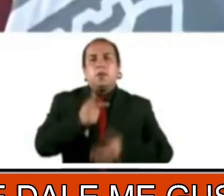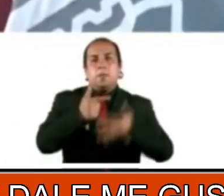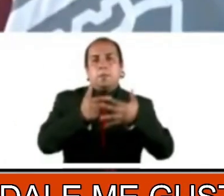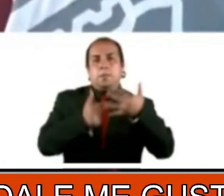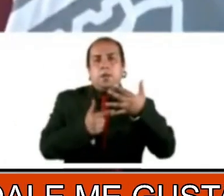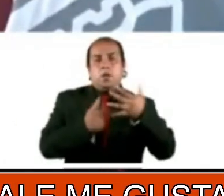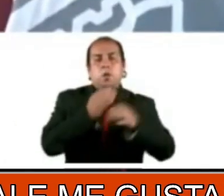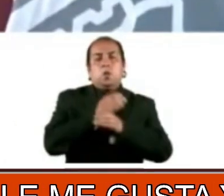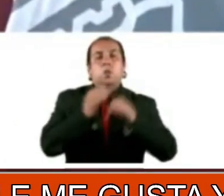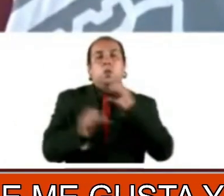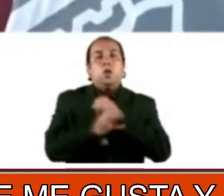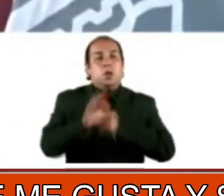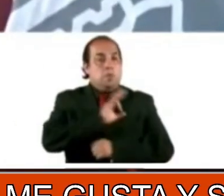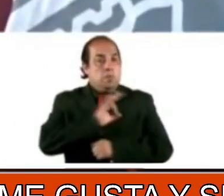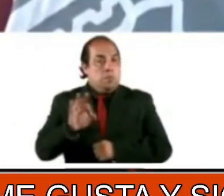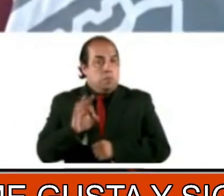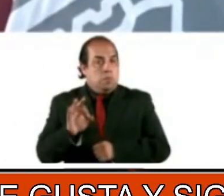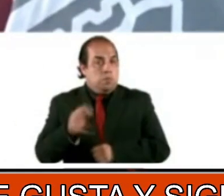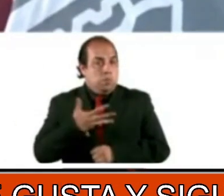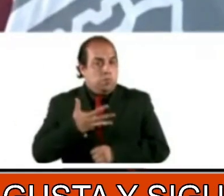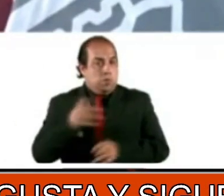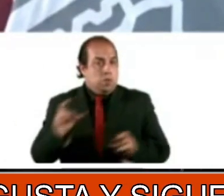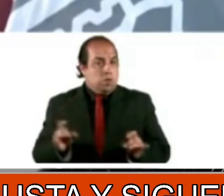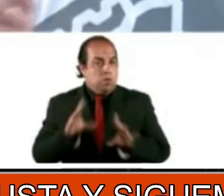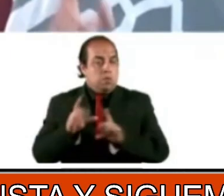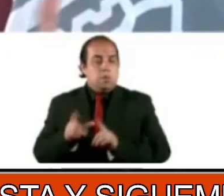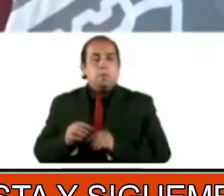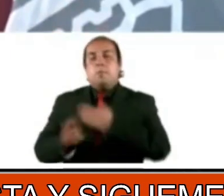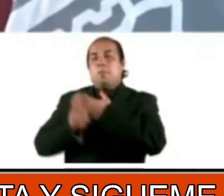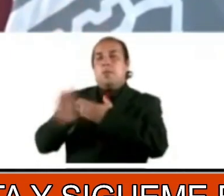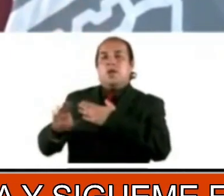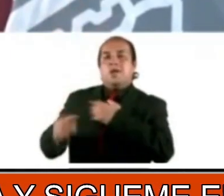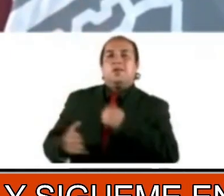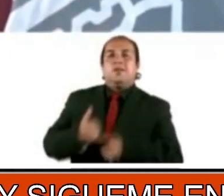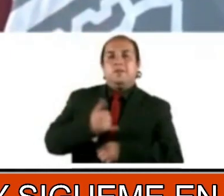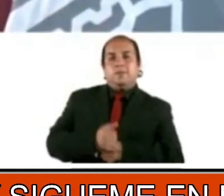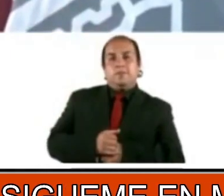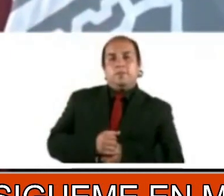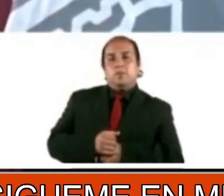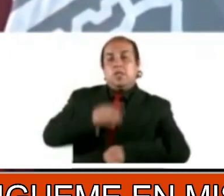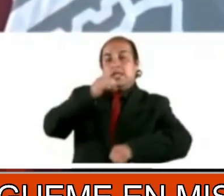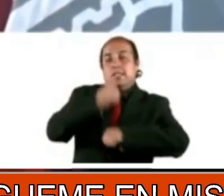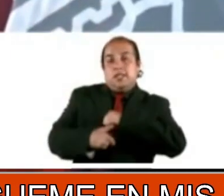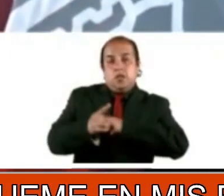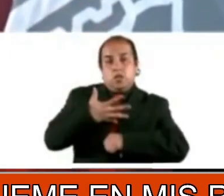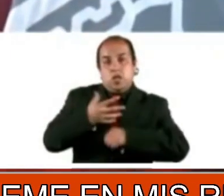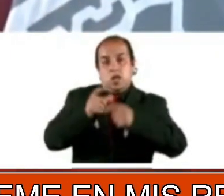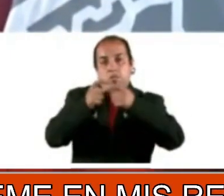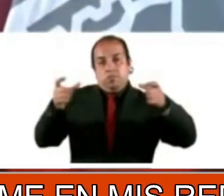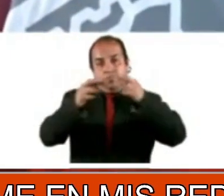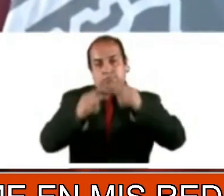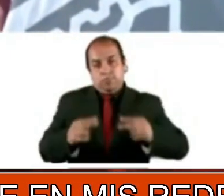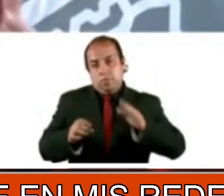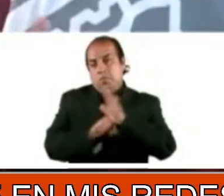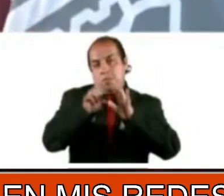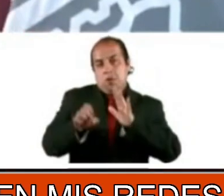que podrían haber, de cierta forma, prevenido que esos errores no tuvieran las consecuencias que tuvieron. Como por ejemplo lo puede